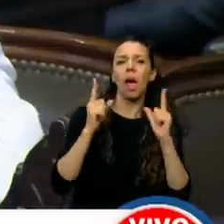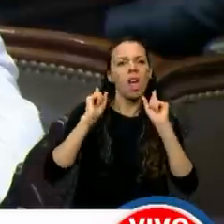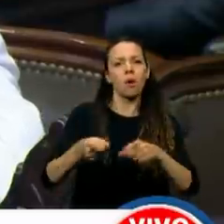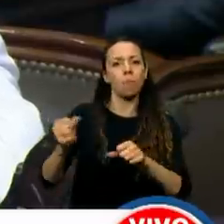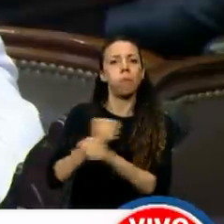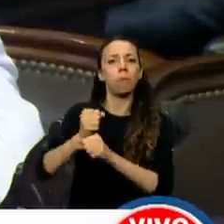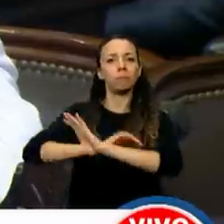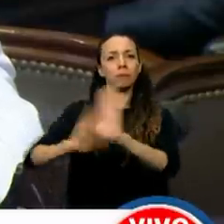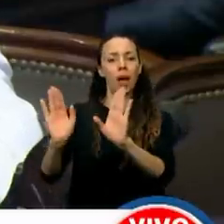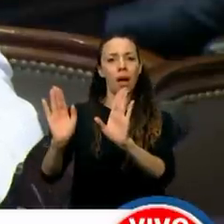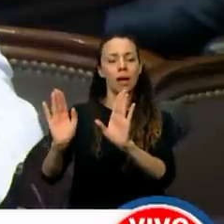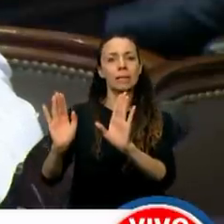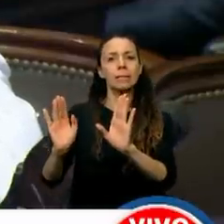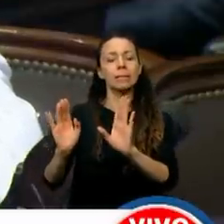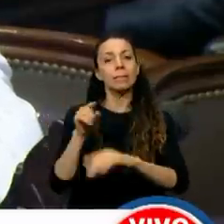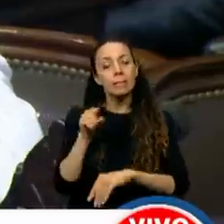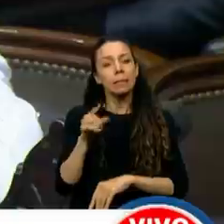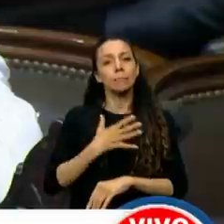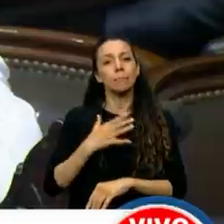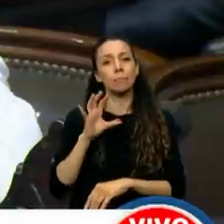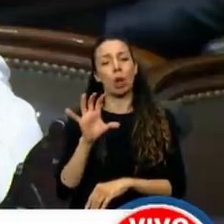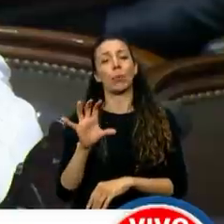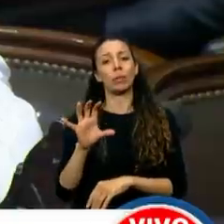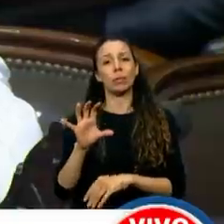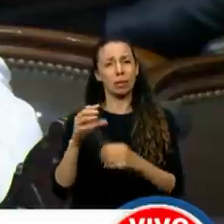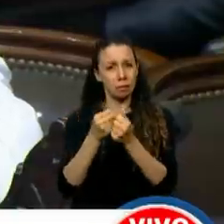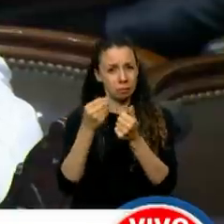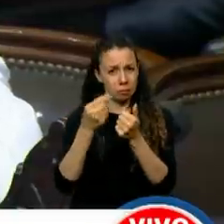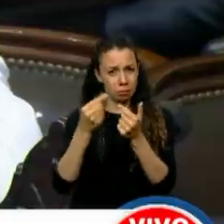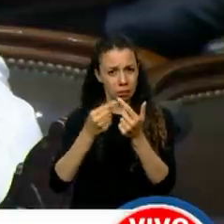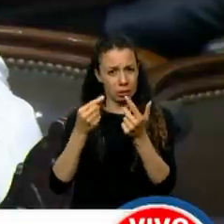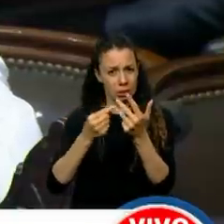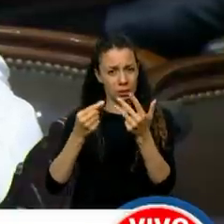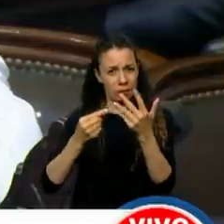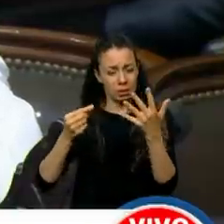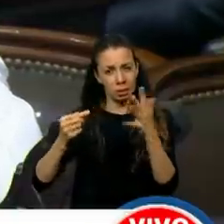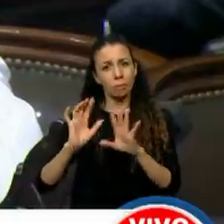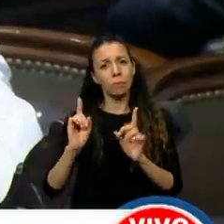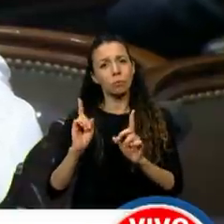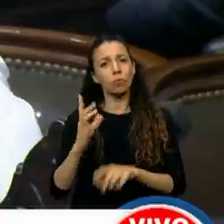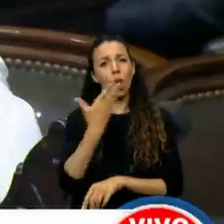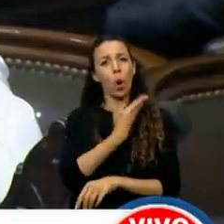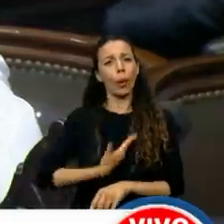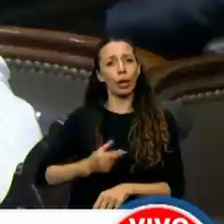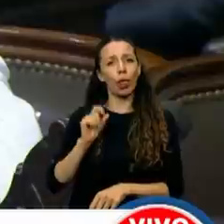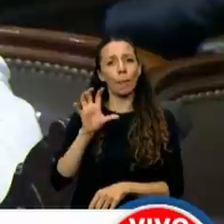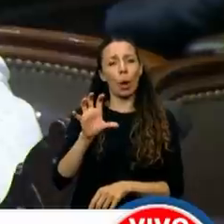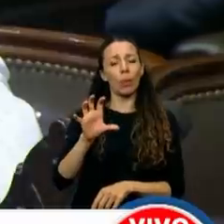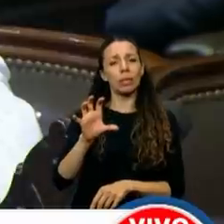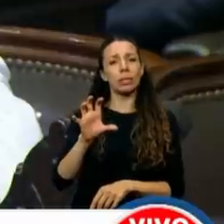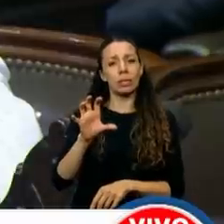gente entonces en esta provincia donde pasan todas estas cosas donde el gobierno provincial se alinea con